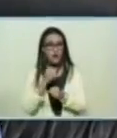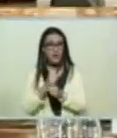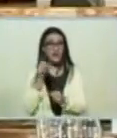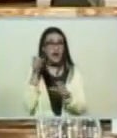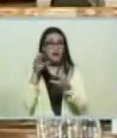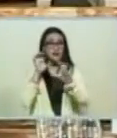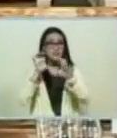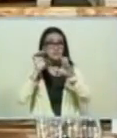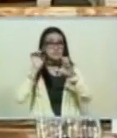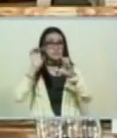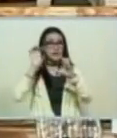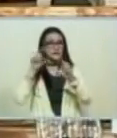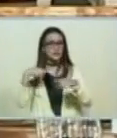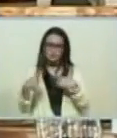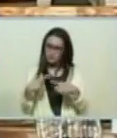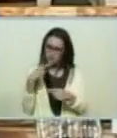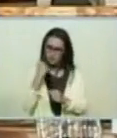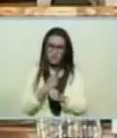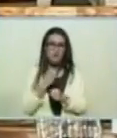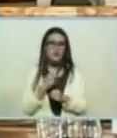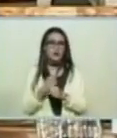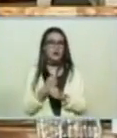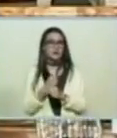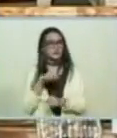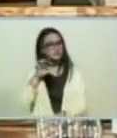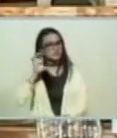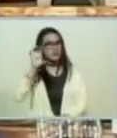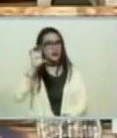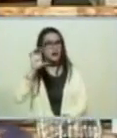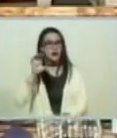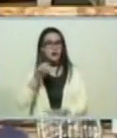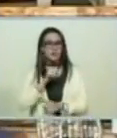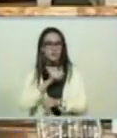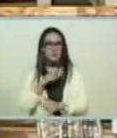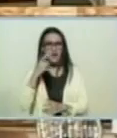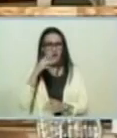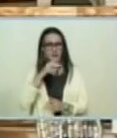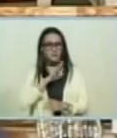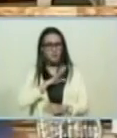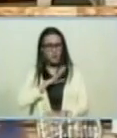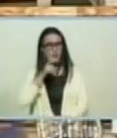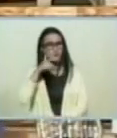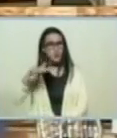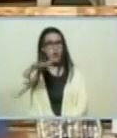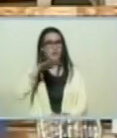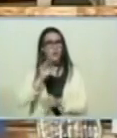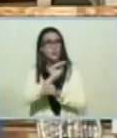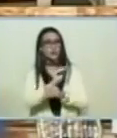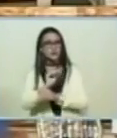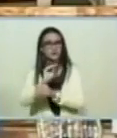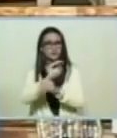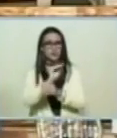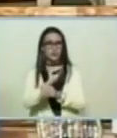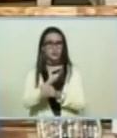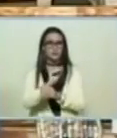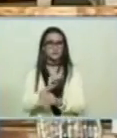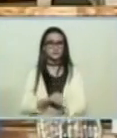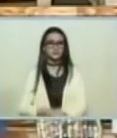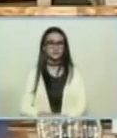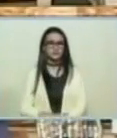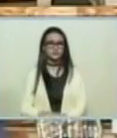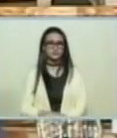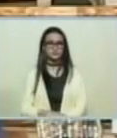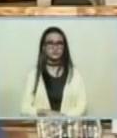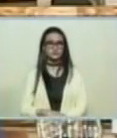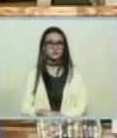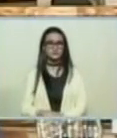patria, todos los días trabajando en el escudo del pueblo, en la espada del pueblo, en la protección de nuestro pueblo, frente a los embates de